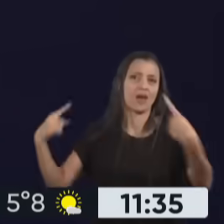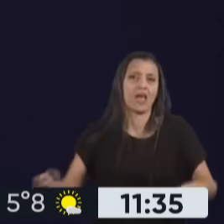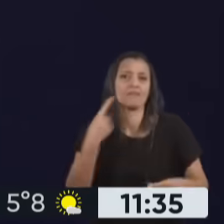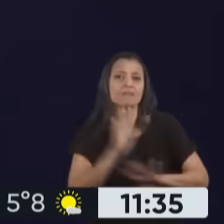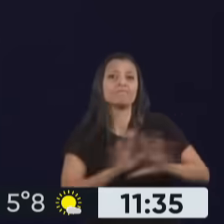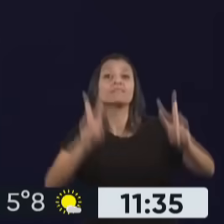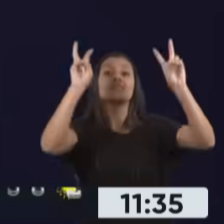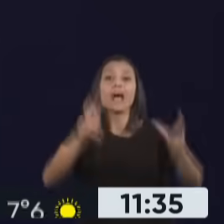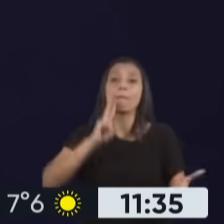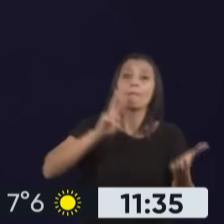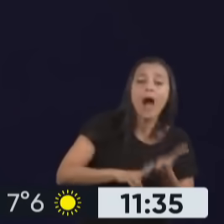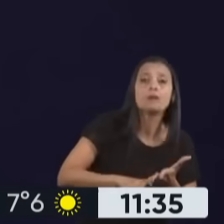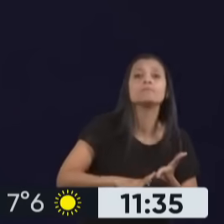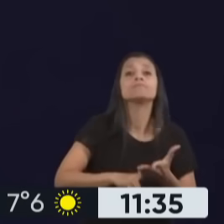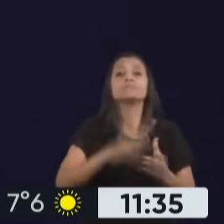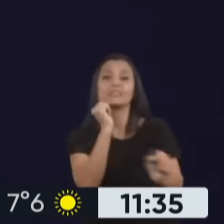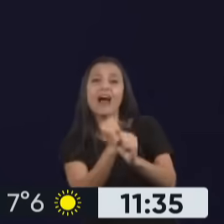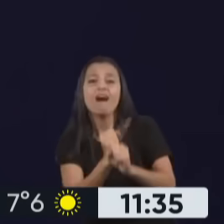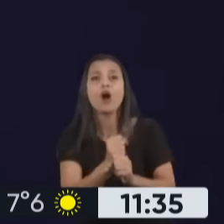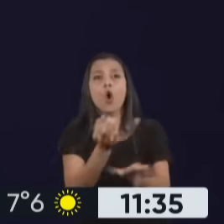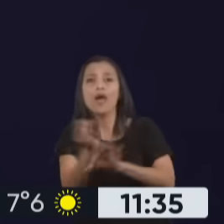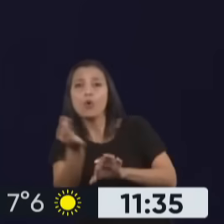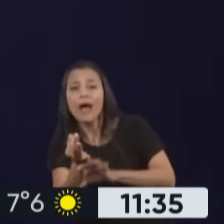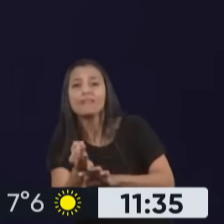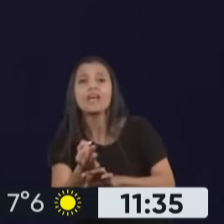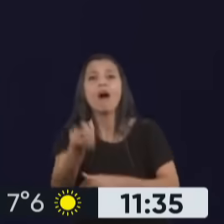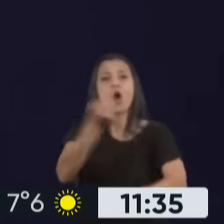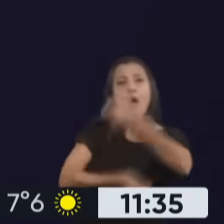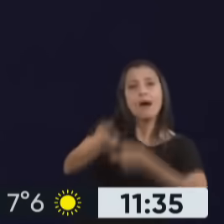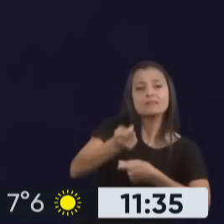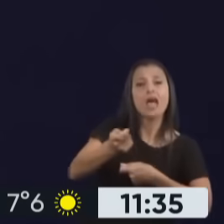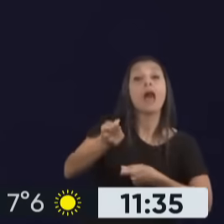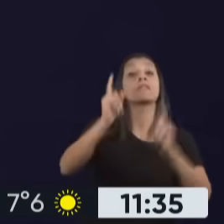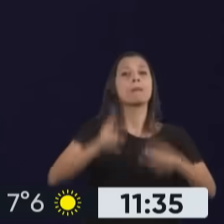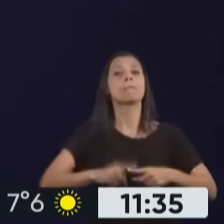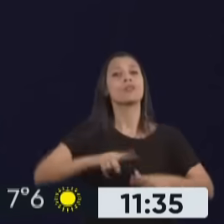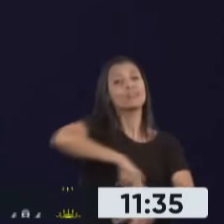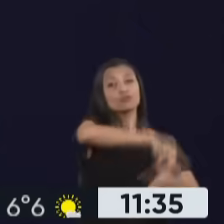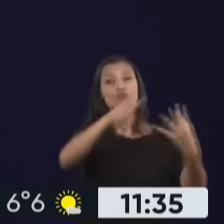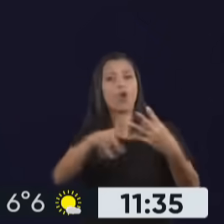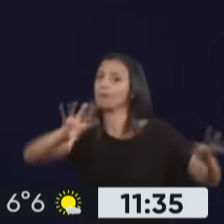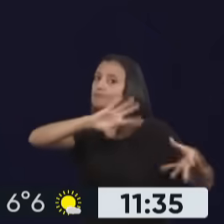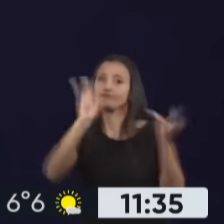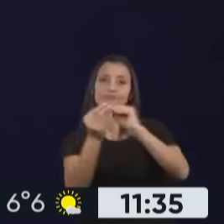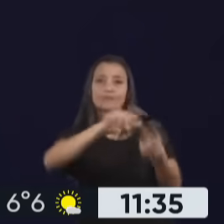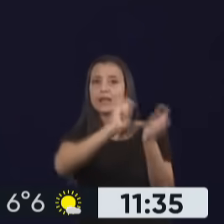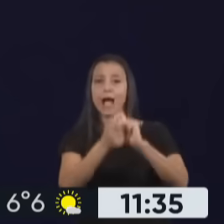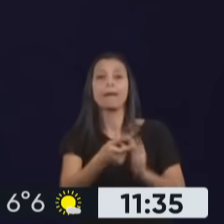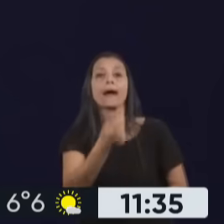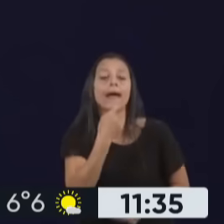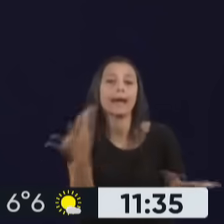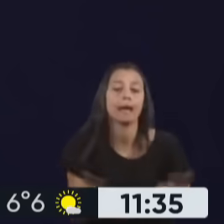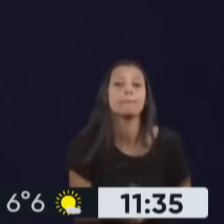materia fiscal, tributaria, laboral, educativa, comercial y política. Por dar algunos ejemplos,